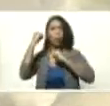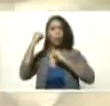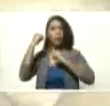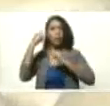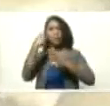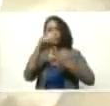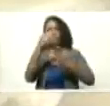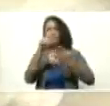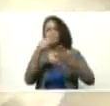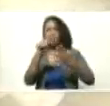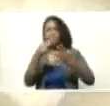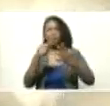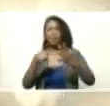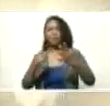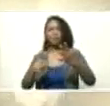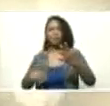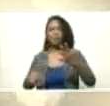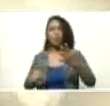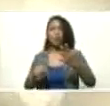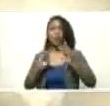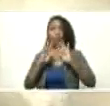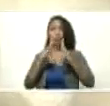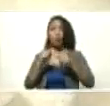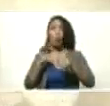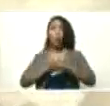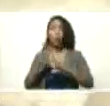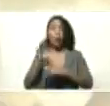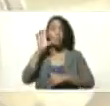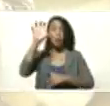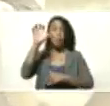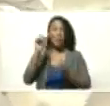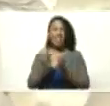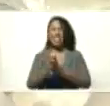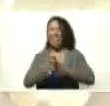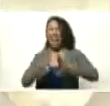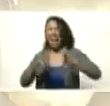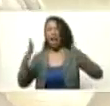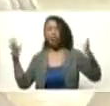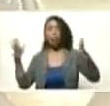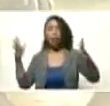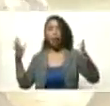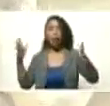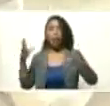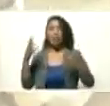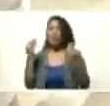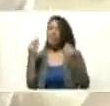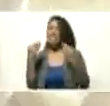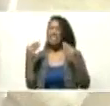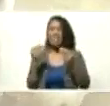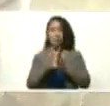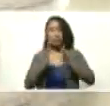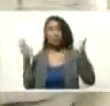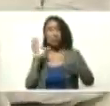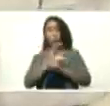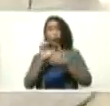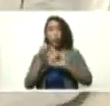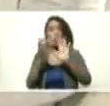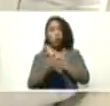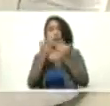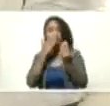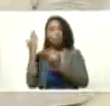las turas, las lloras, y no sigo contando porque el mapa es demasiado denso, demasiadas bueno, expresiones culturales. Tarea,